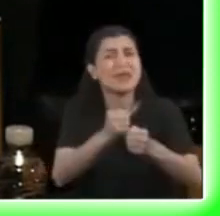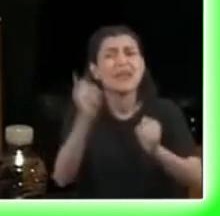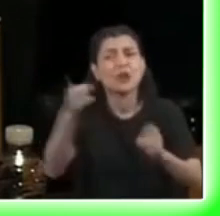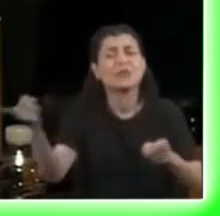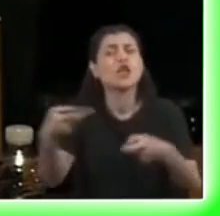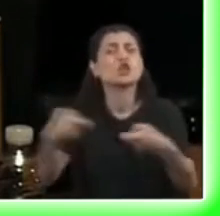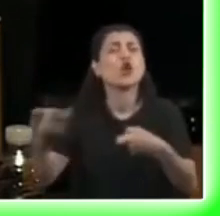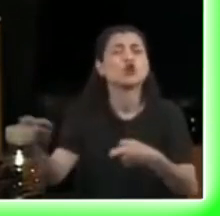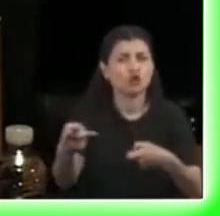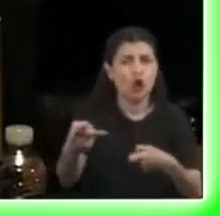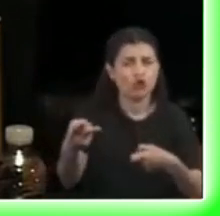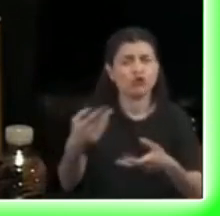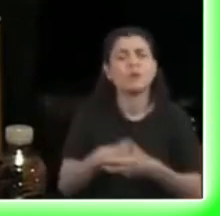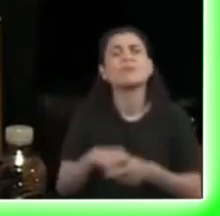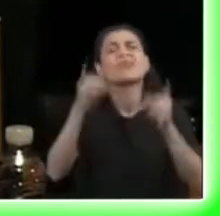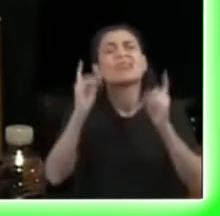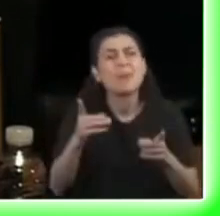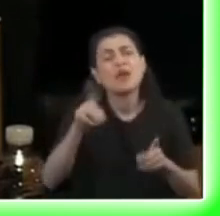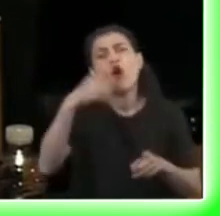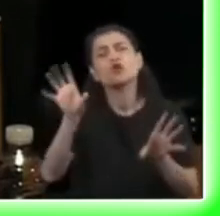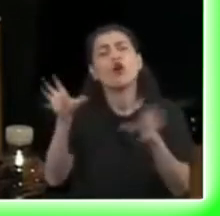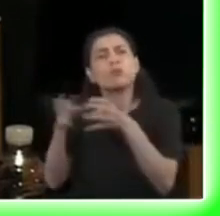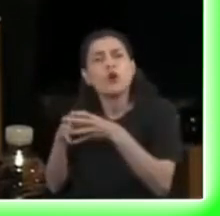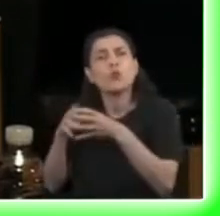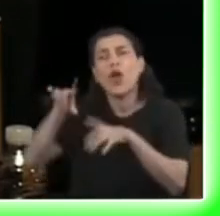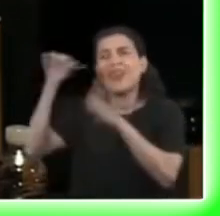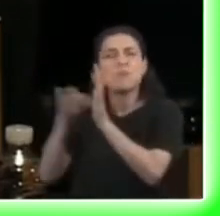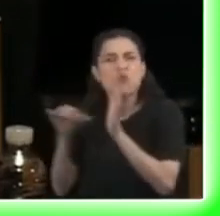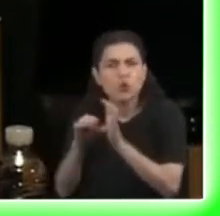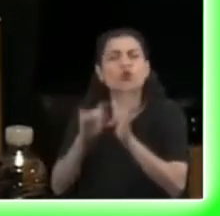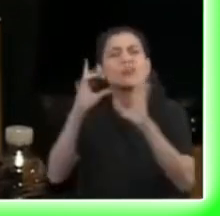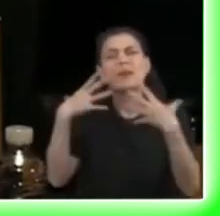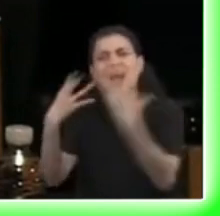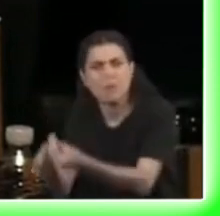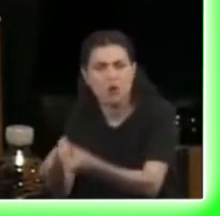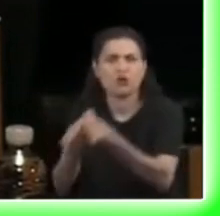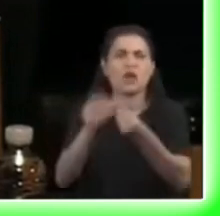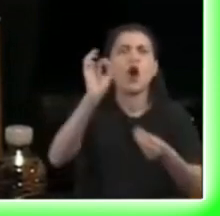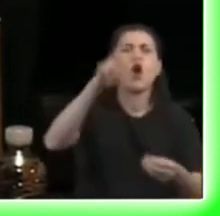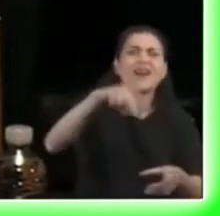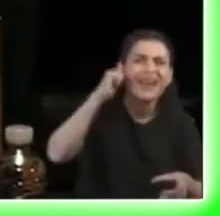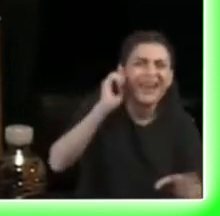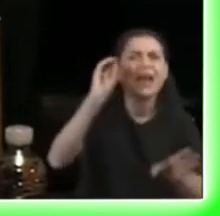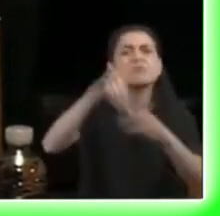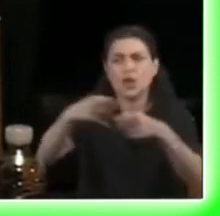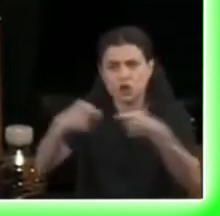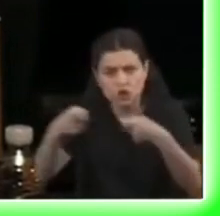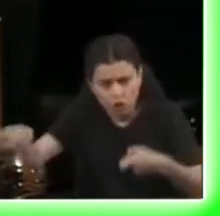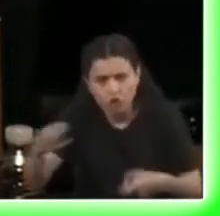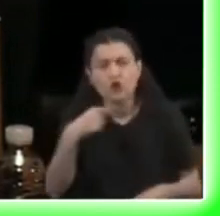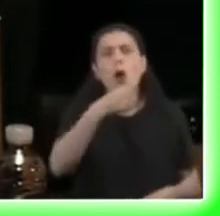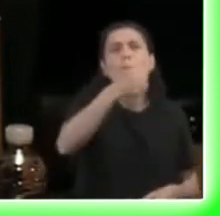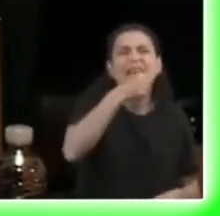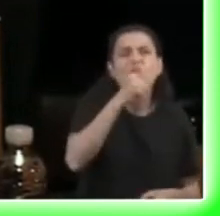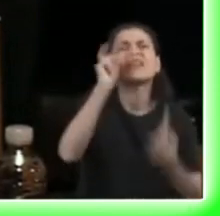financian, tienen los organismos supranacionales, las ONG, los medios de comunicación, los periodistas pauteros y la industria